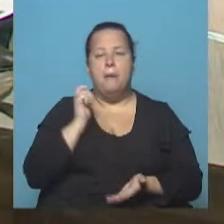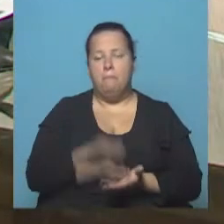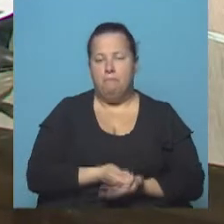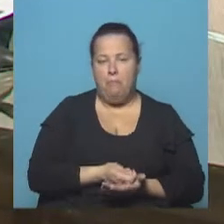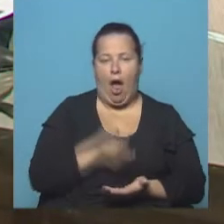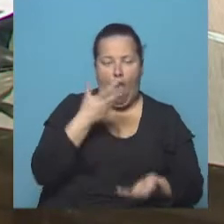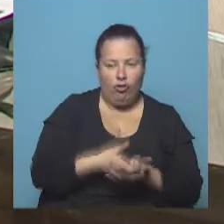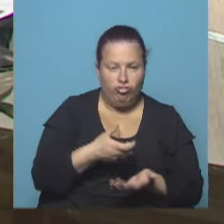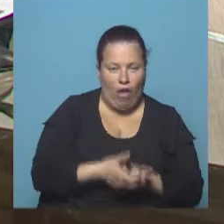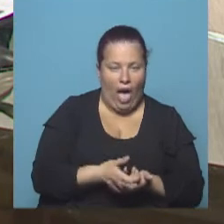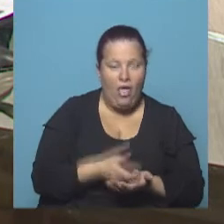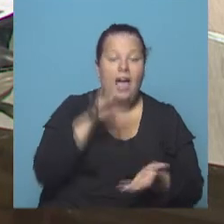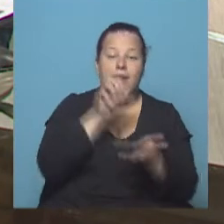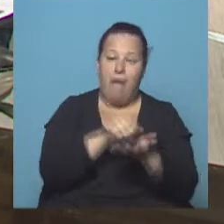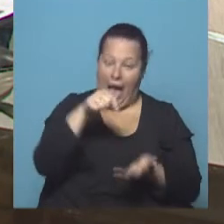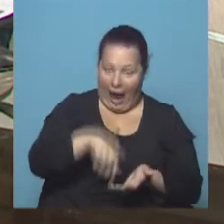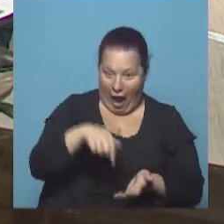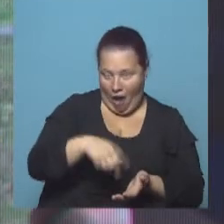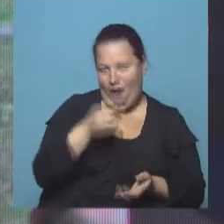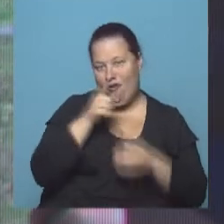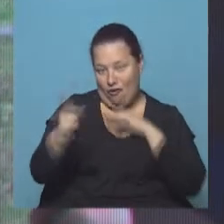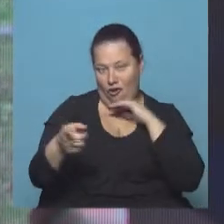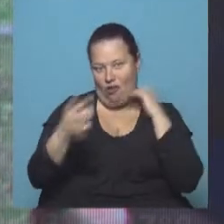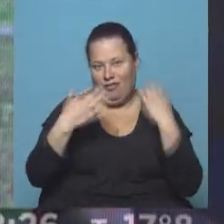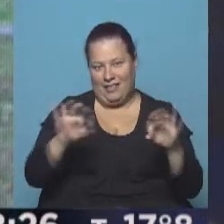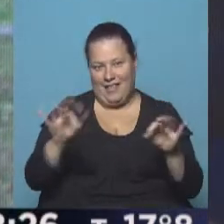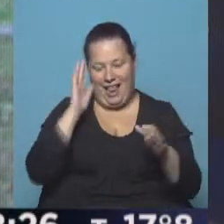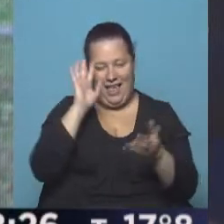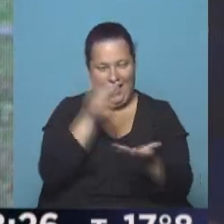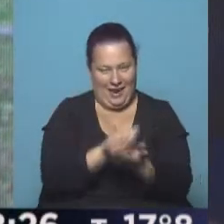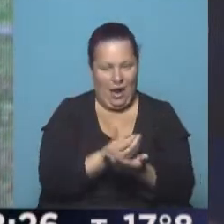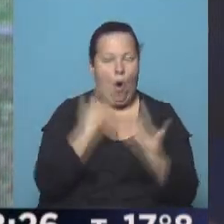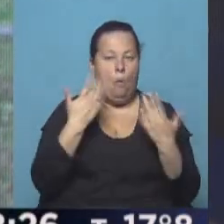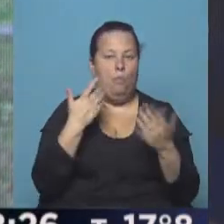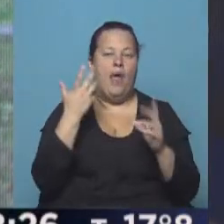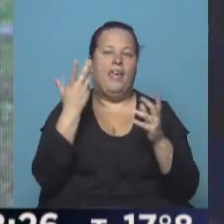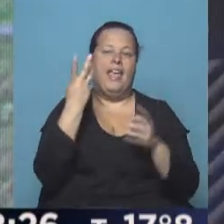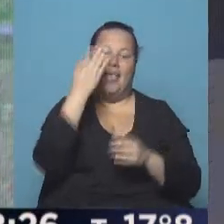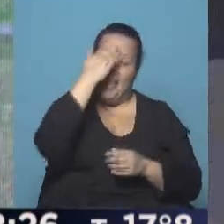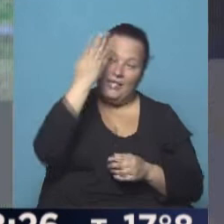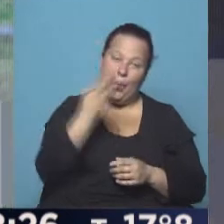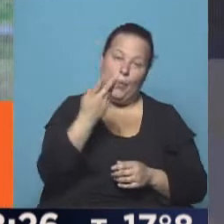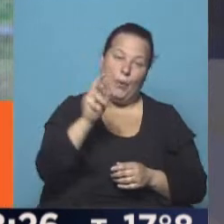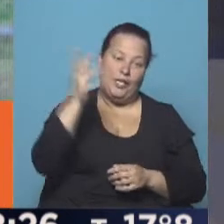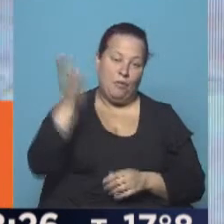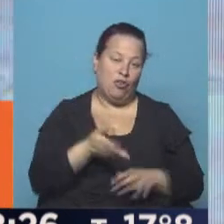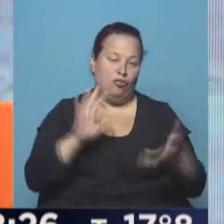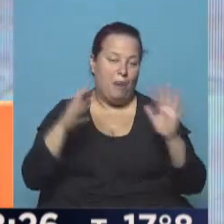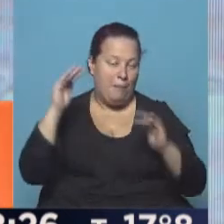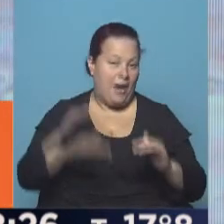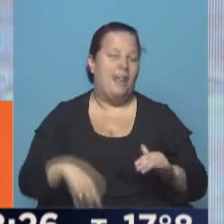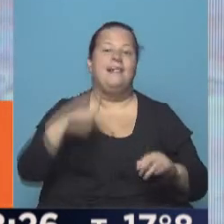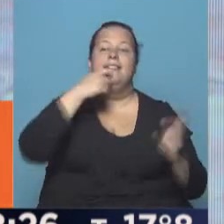al contado? Reservar ahora justamente para evitarse el ahorro en la estadía. O sea, se puede ahorrar entre 15-20% más o menos si